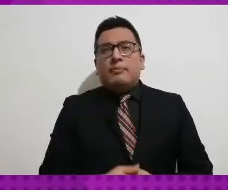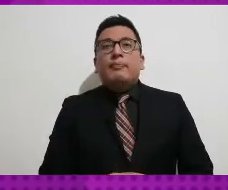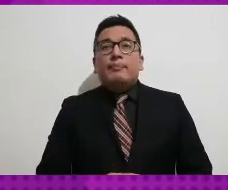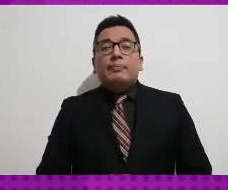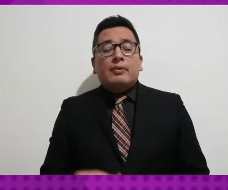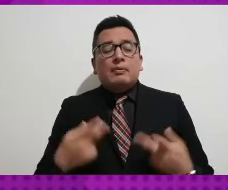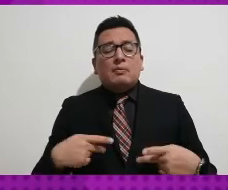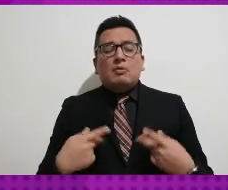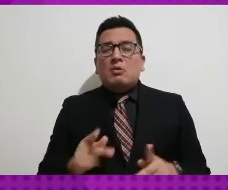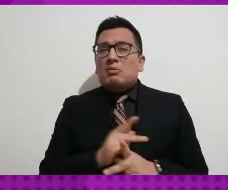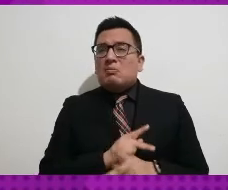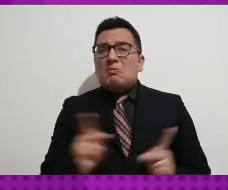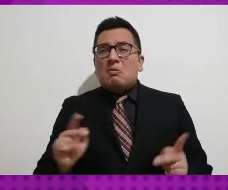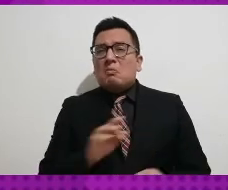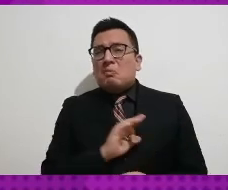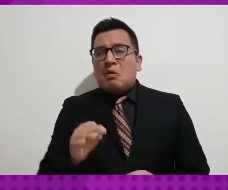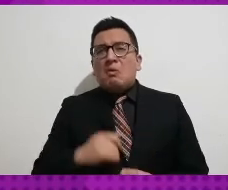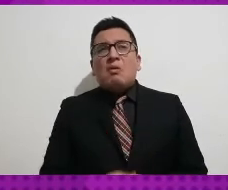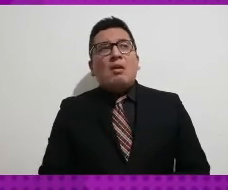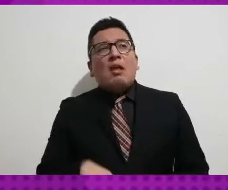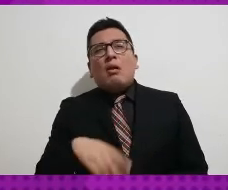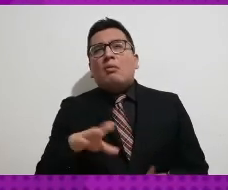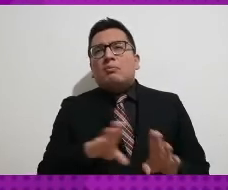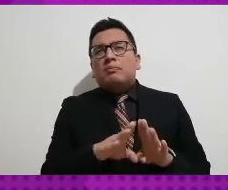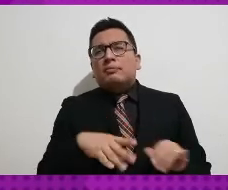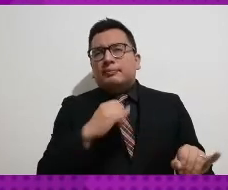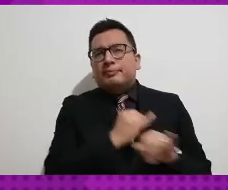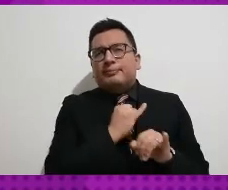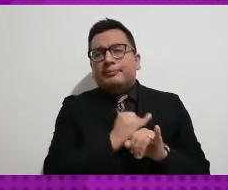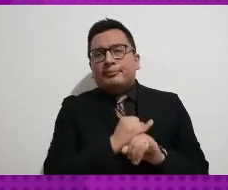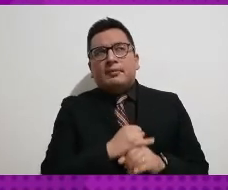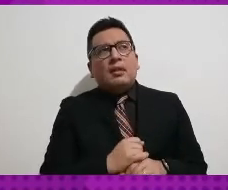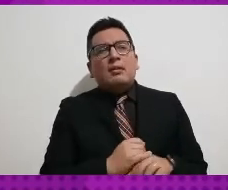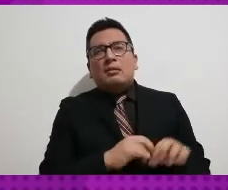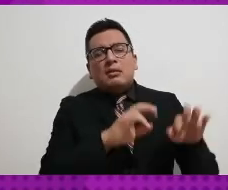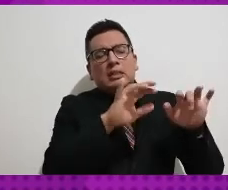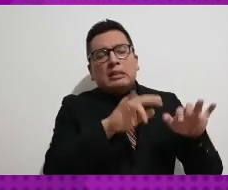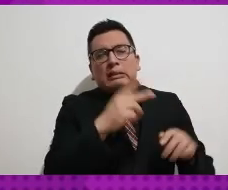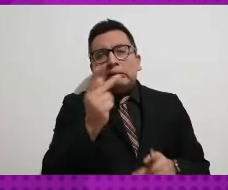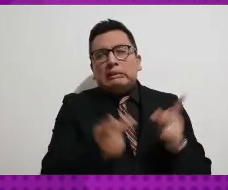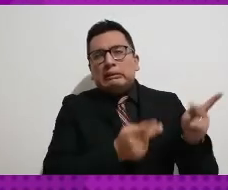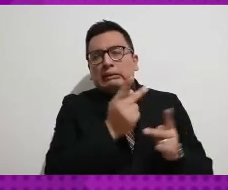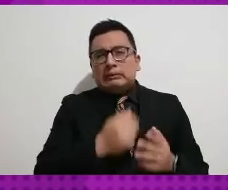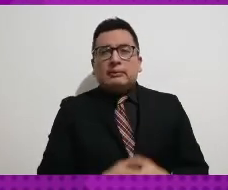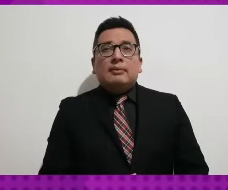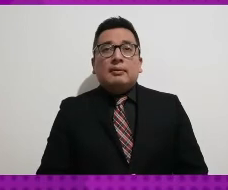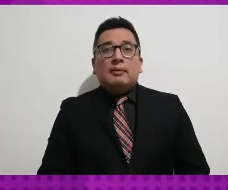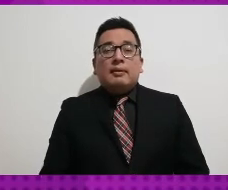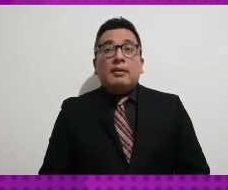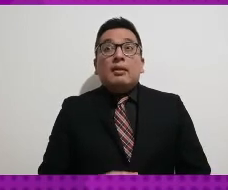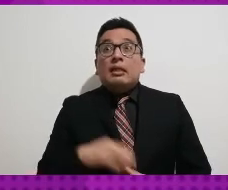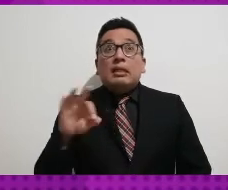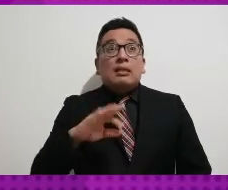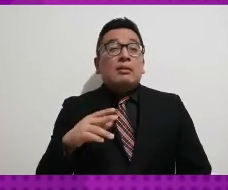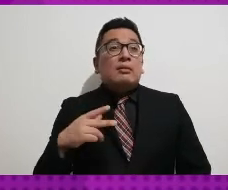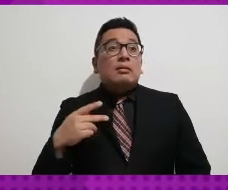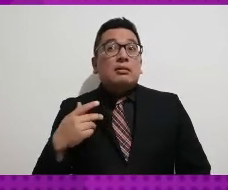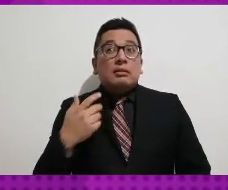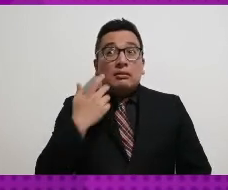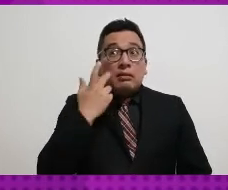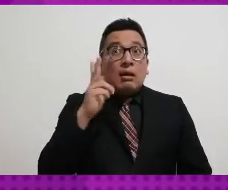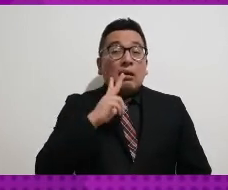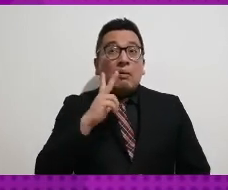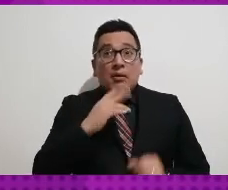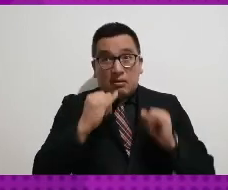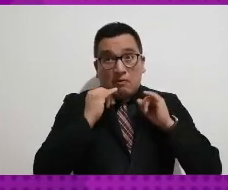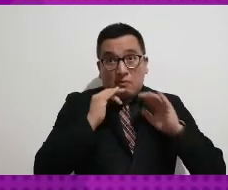No, cualquier ciudadano a través del portal puede solicitar información, toda la que él necesite, y en el caso de solicitar datos personales, bueno, será